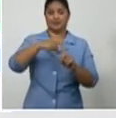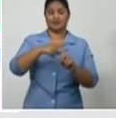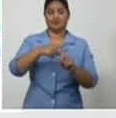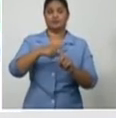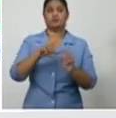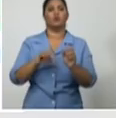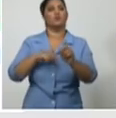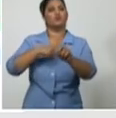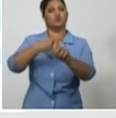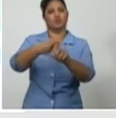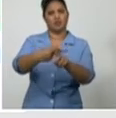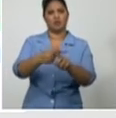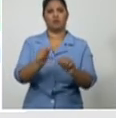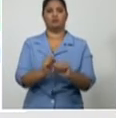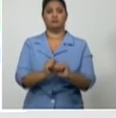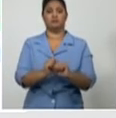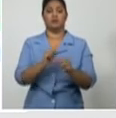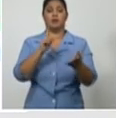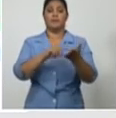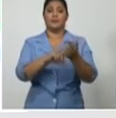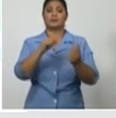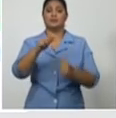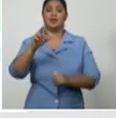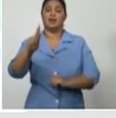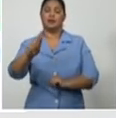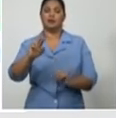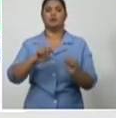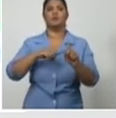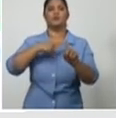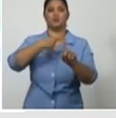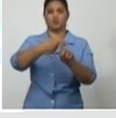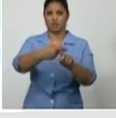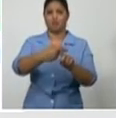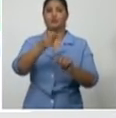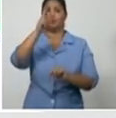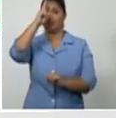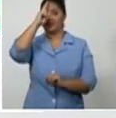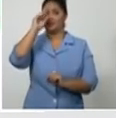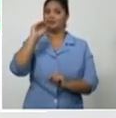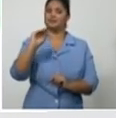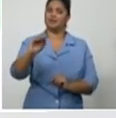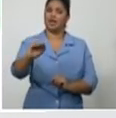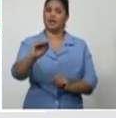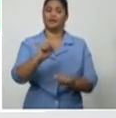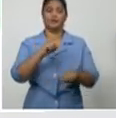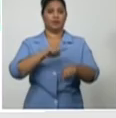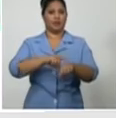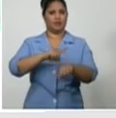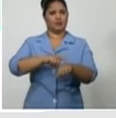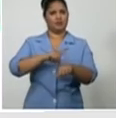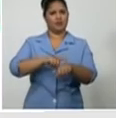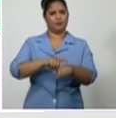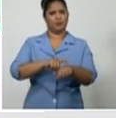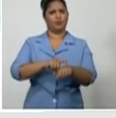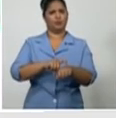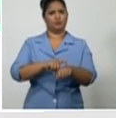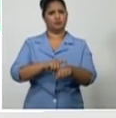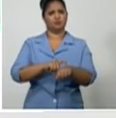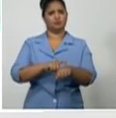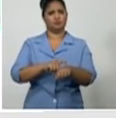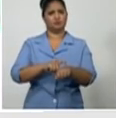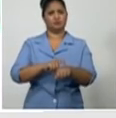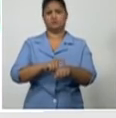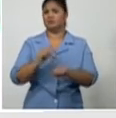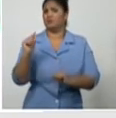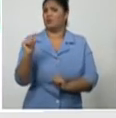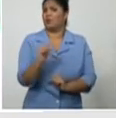también resultó negativo. Y después de una evolución de horas, realmente lo que